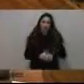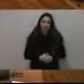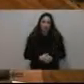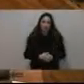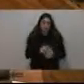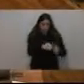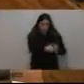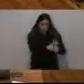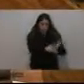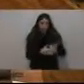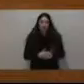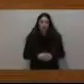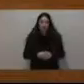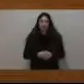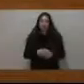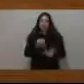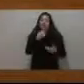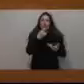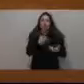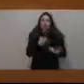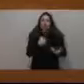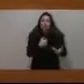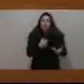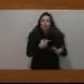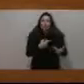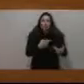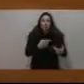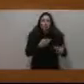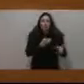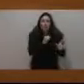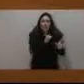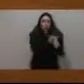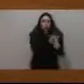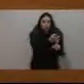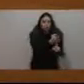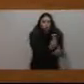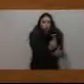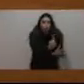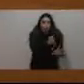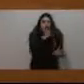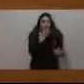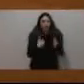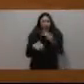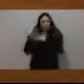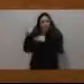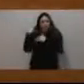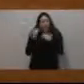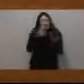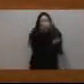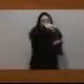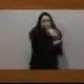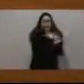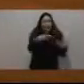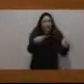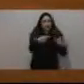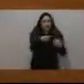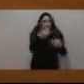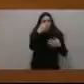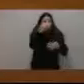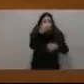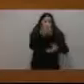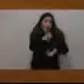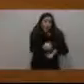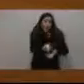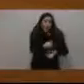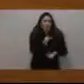Prosiga. Decía que no se lo reprocho, porque en aquellos años la planta regasificadora tenía sentido y tenía mucho sentido,